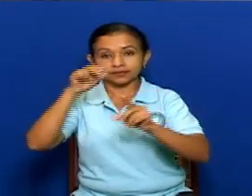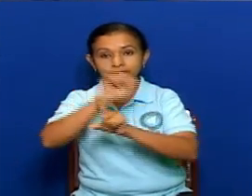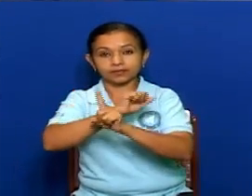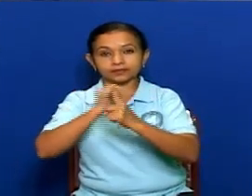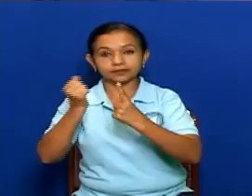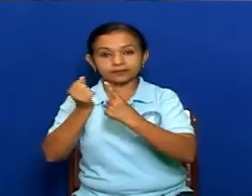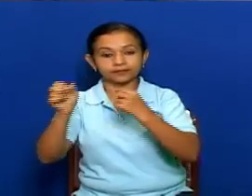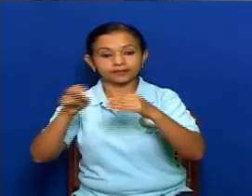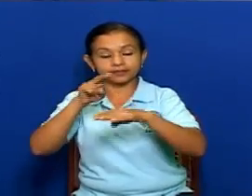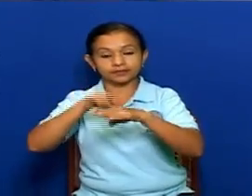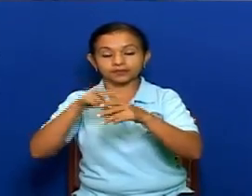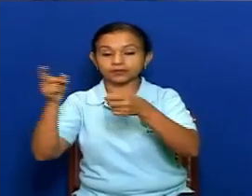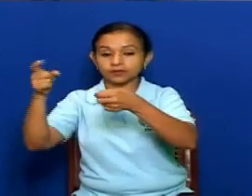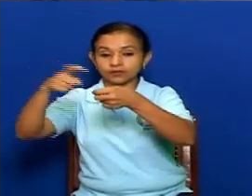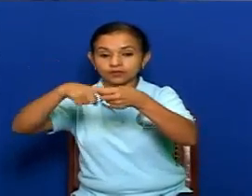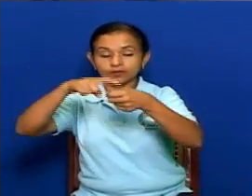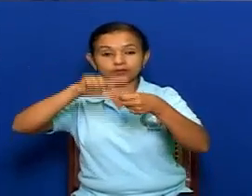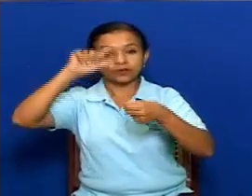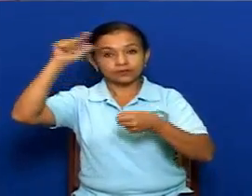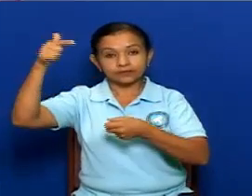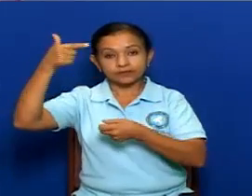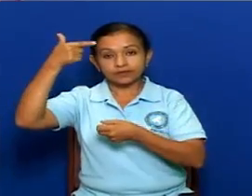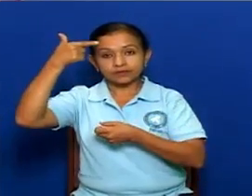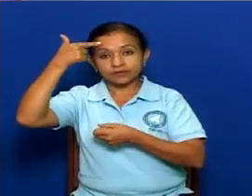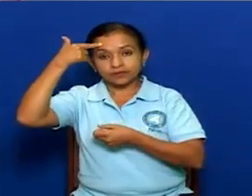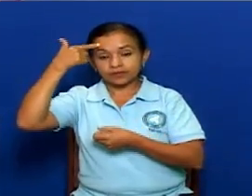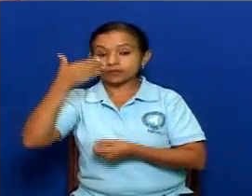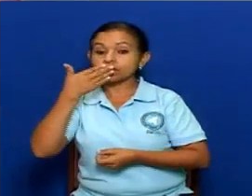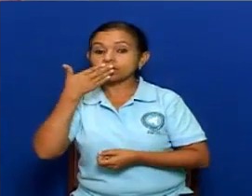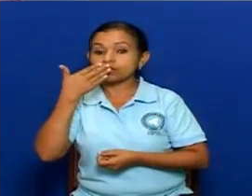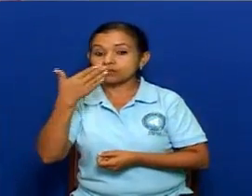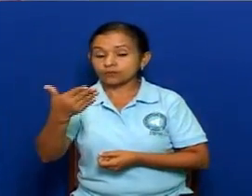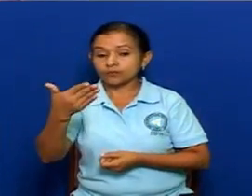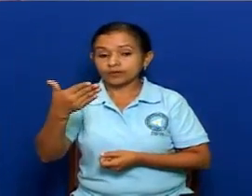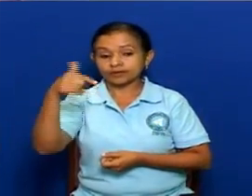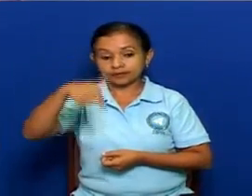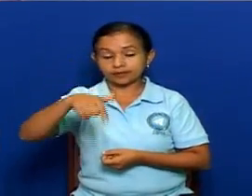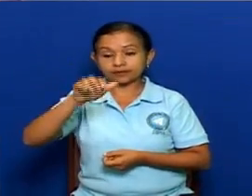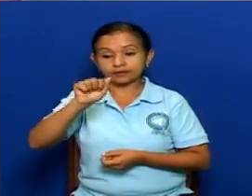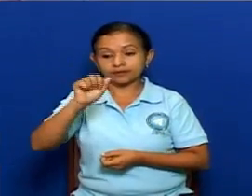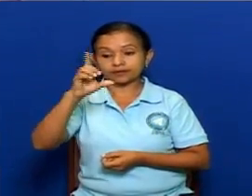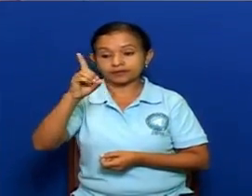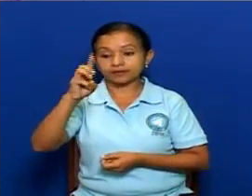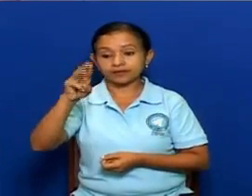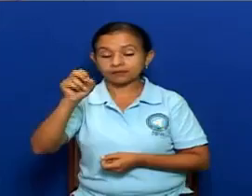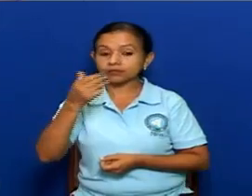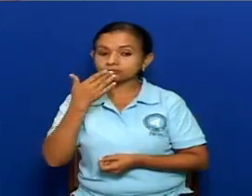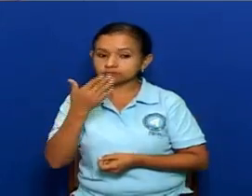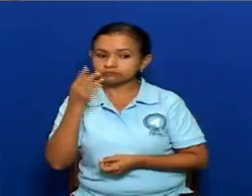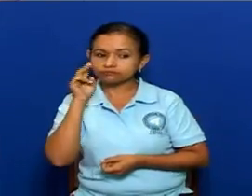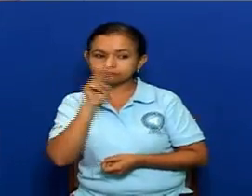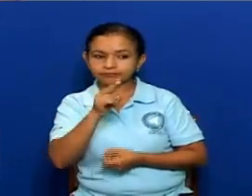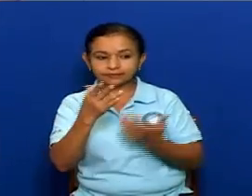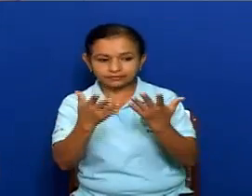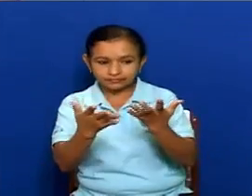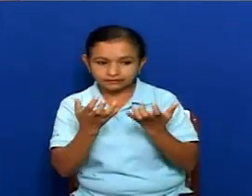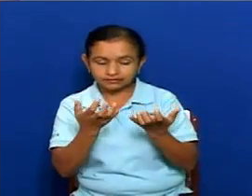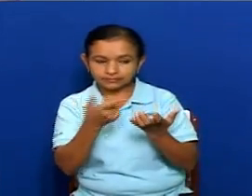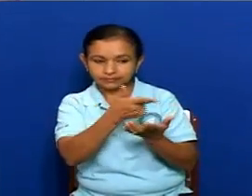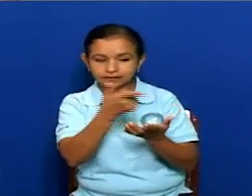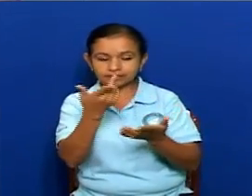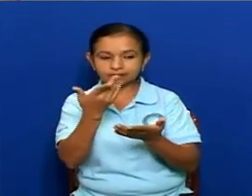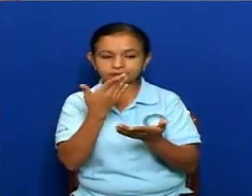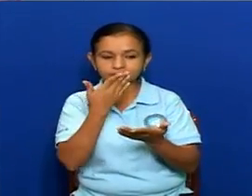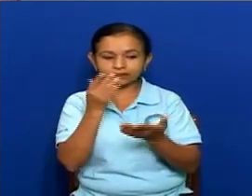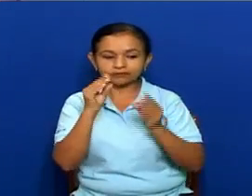en coordinación con el Gobierno Central, tenemos que reconocer la buena voluntad de una administración que está consciente de la superación, de brindar